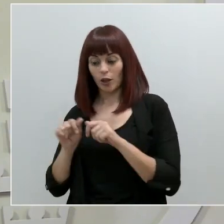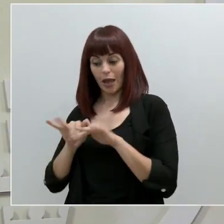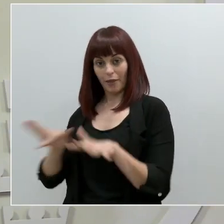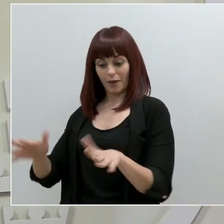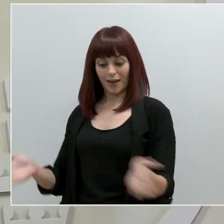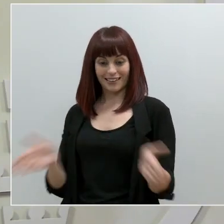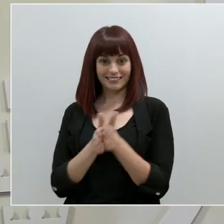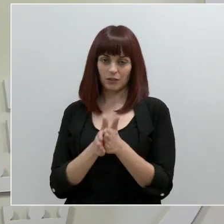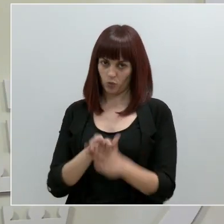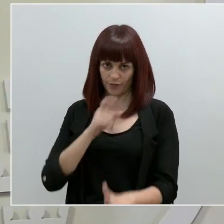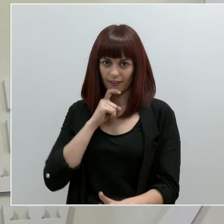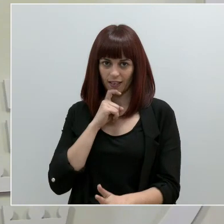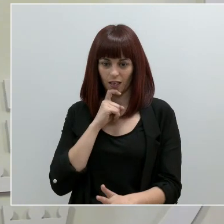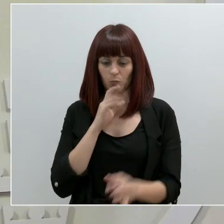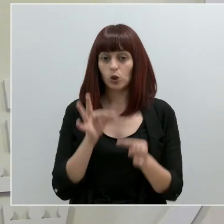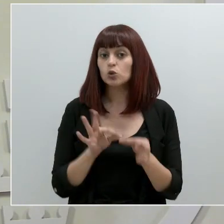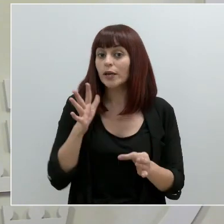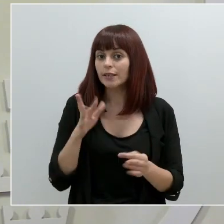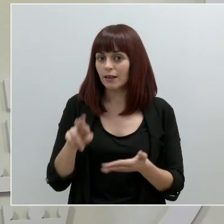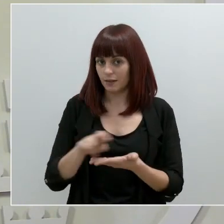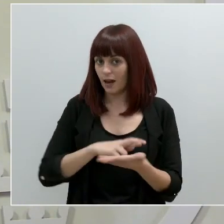pandemia. Afortunadamente, en la región,